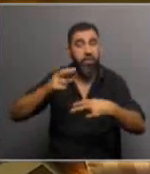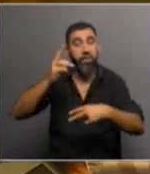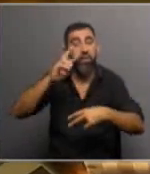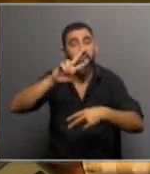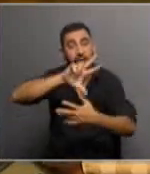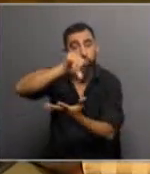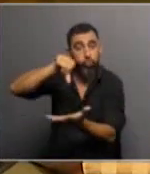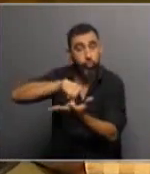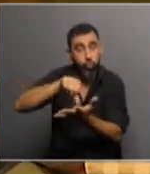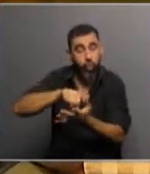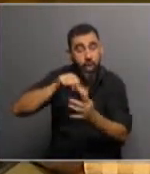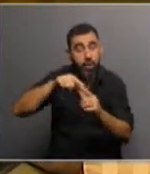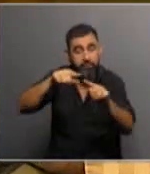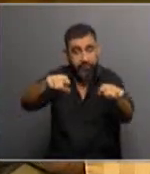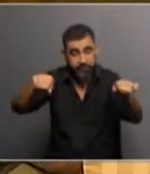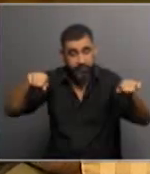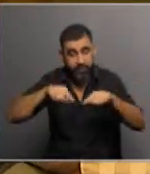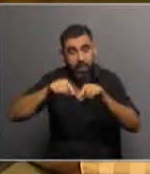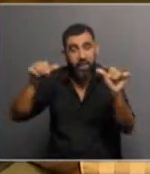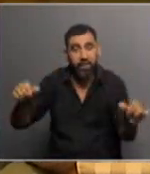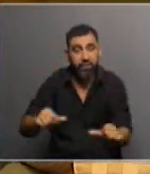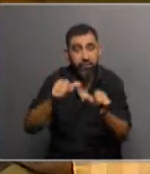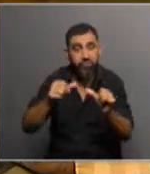generaron un documental